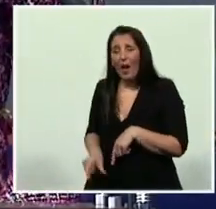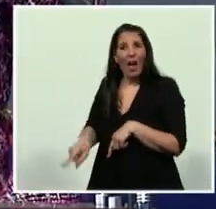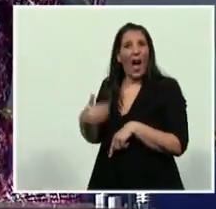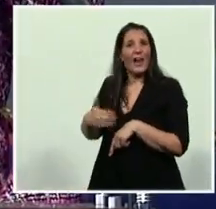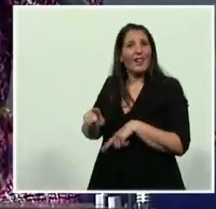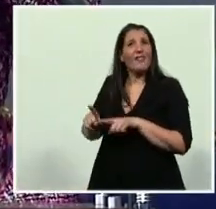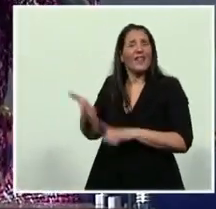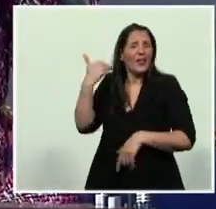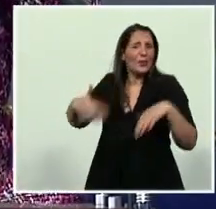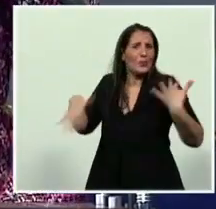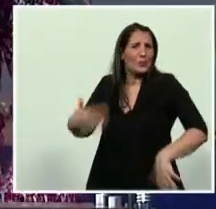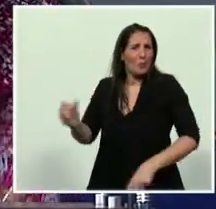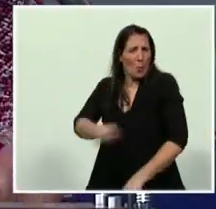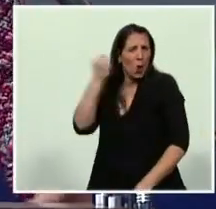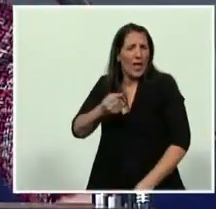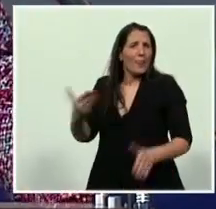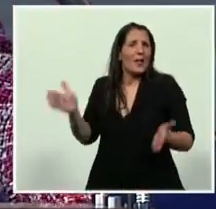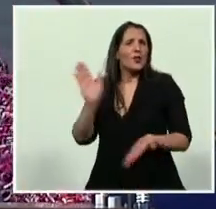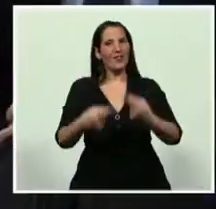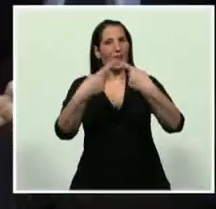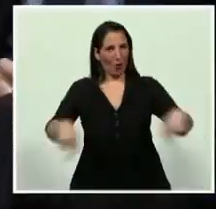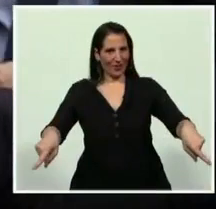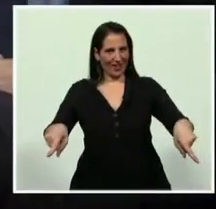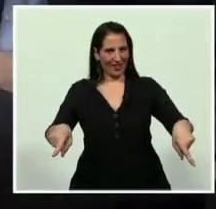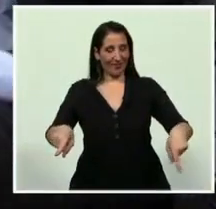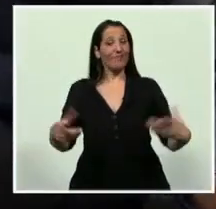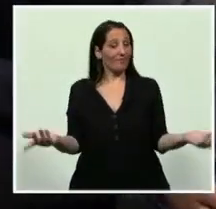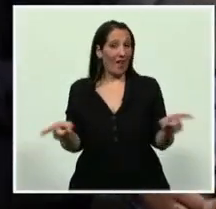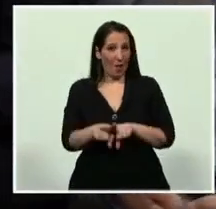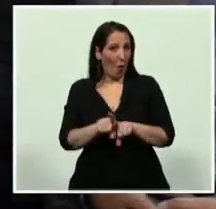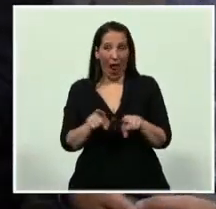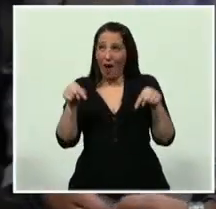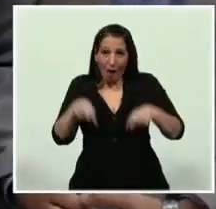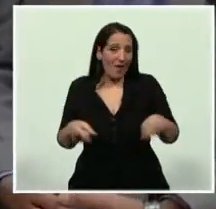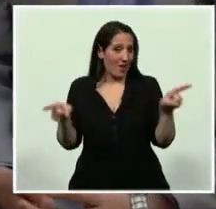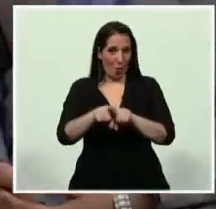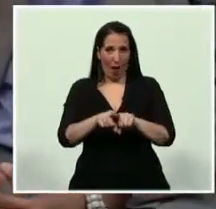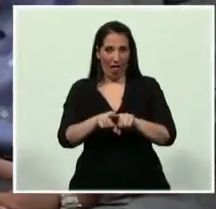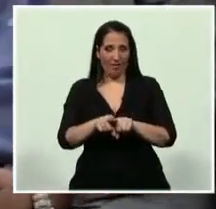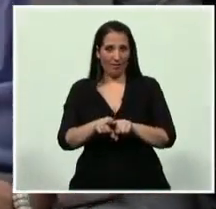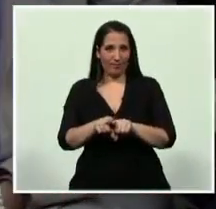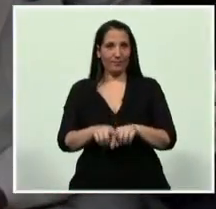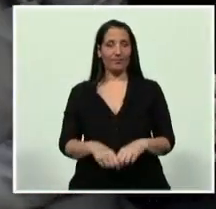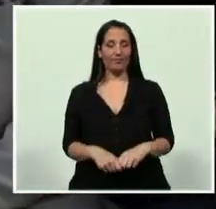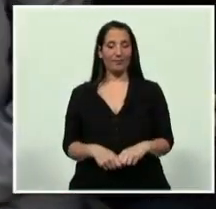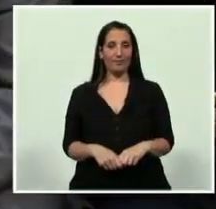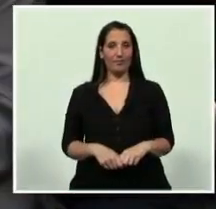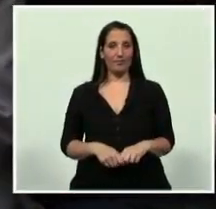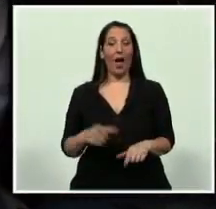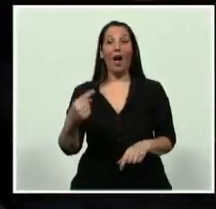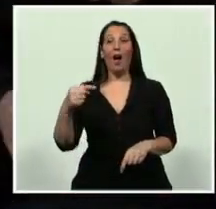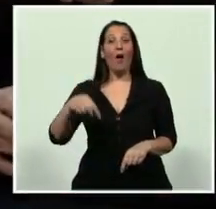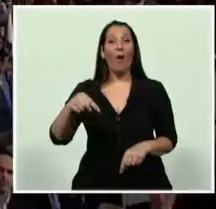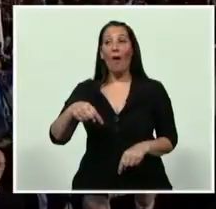la cirugía coronaria, pero fundamentalmente era un argentino comprometido con su país y con